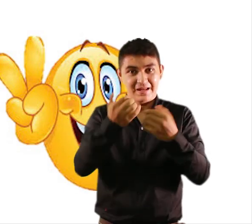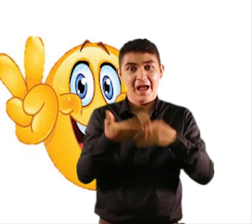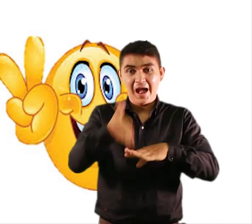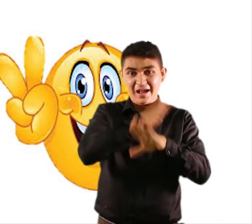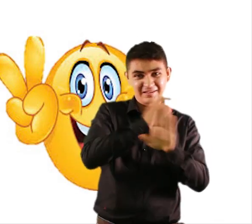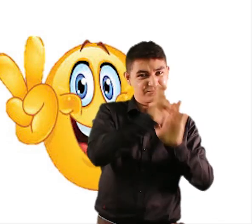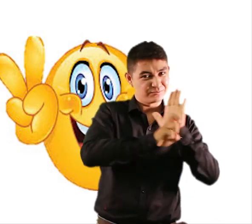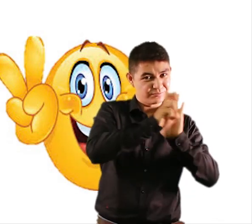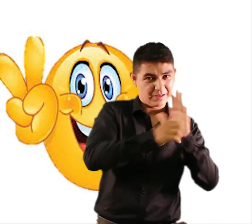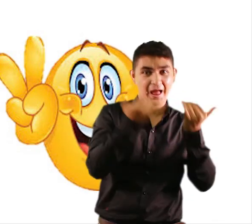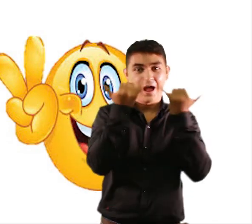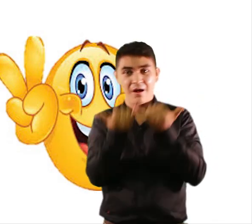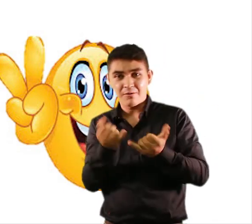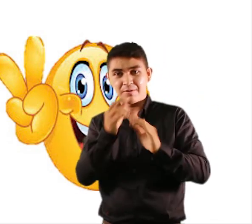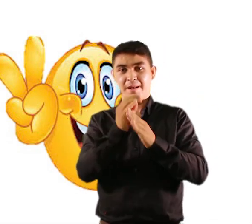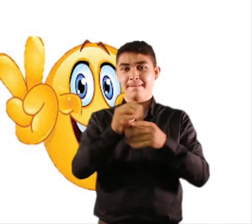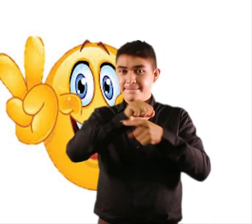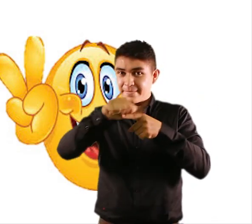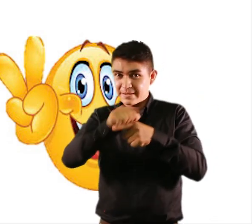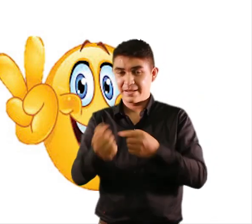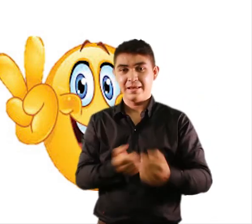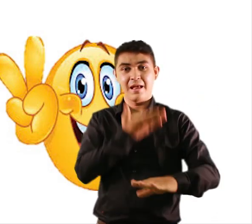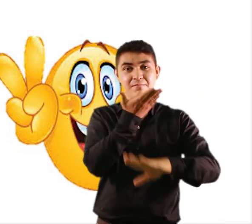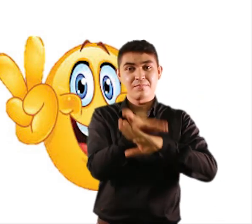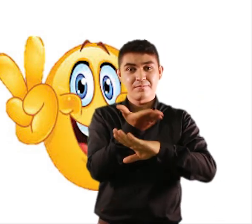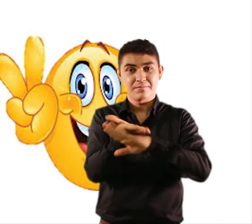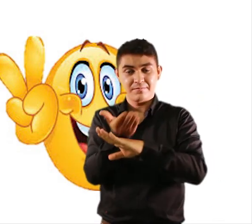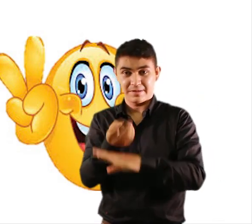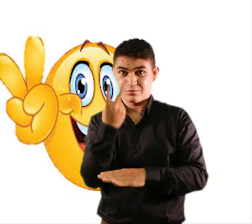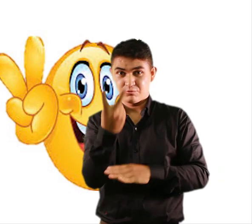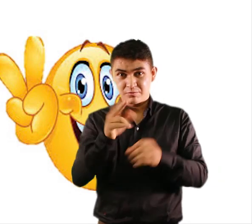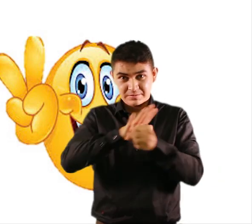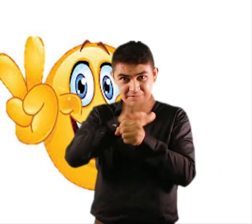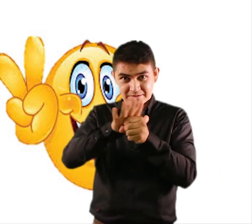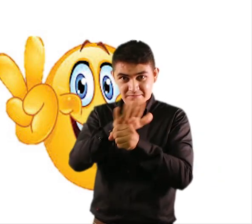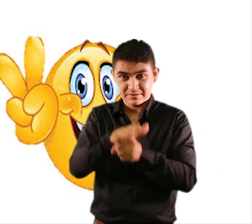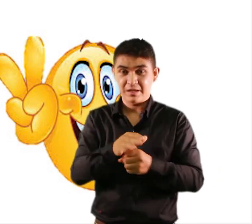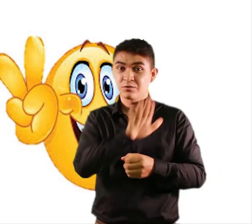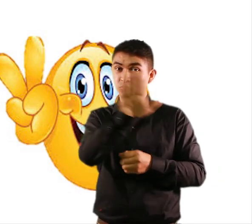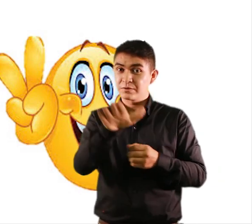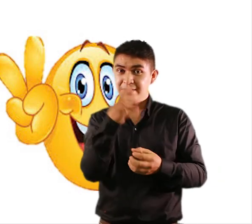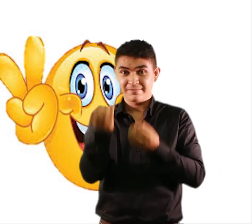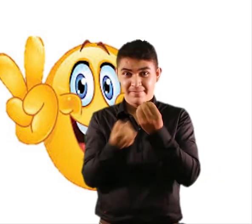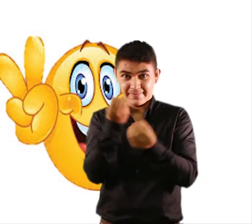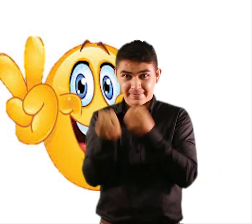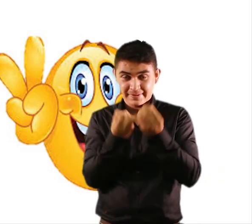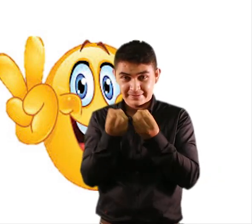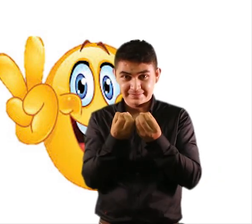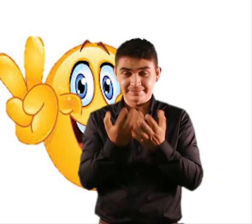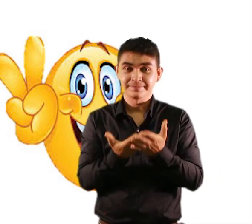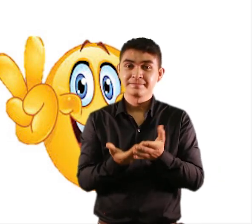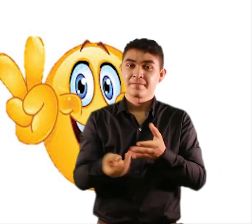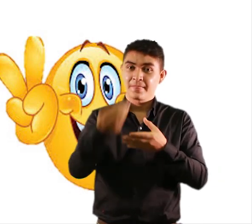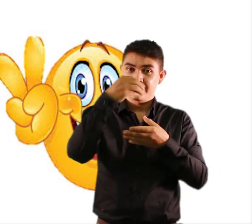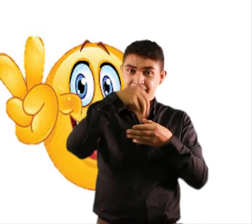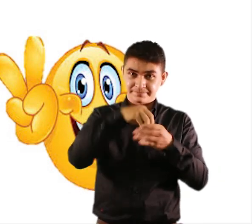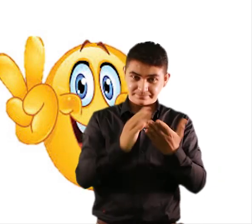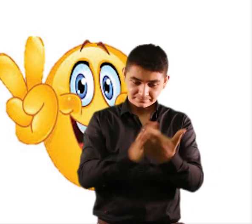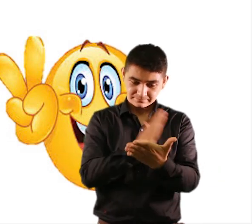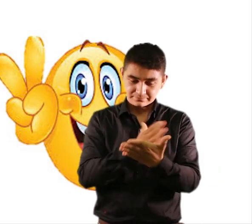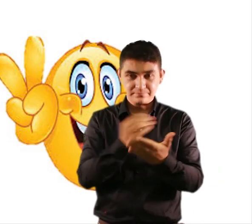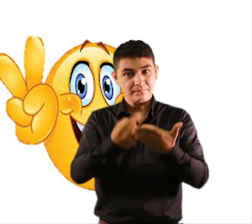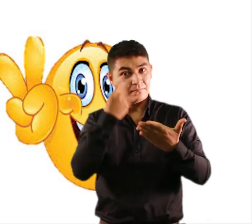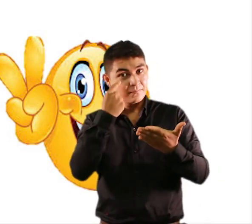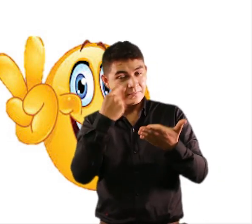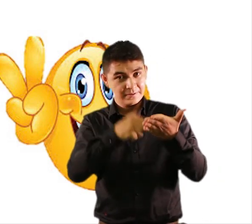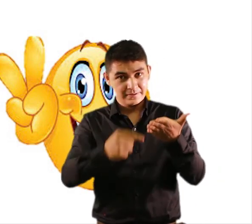Se proponen dos situaciones que ustedes van a realizar en su cuaderno para revisión